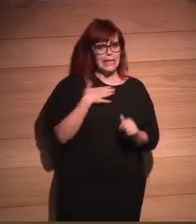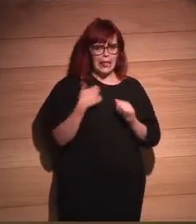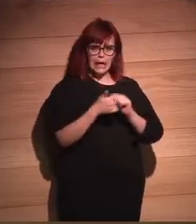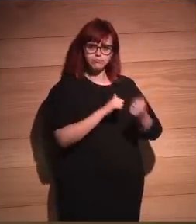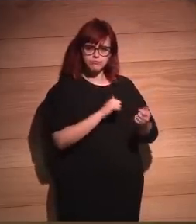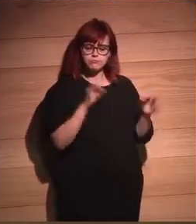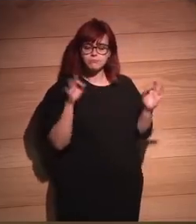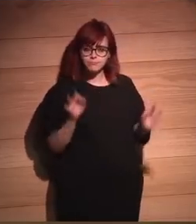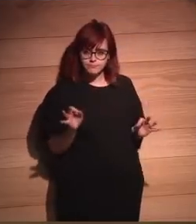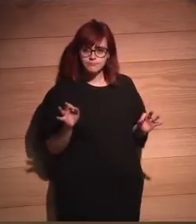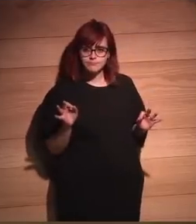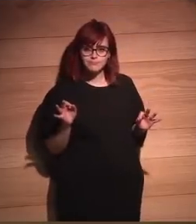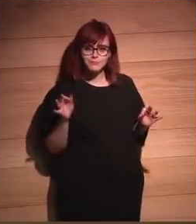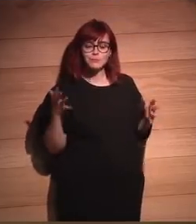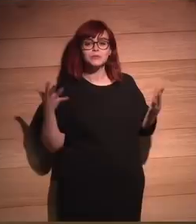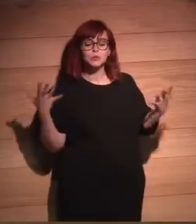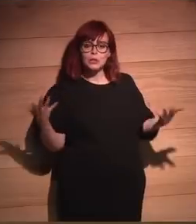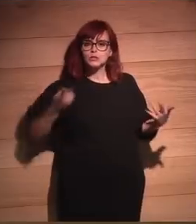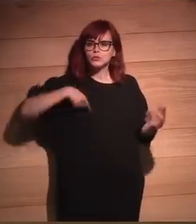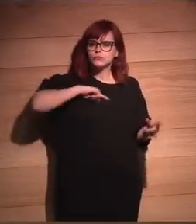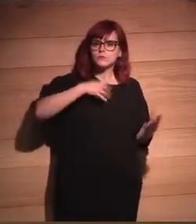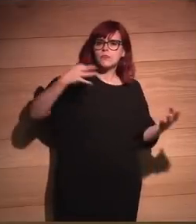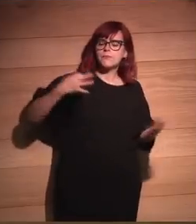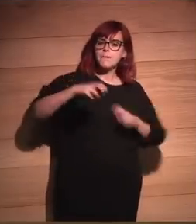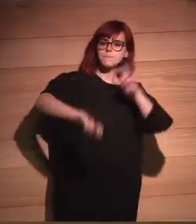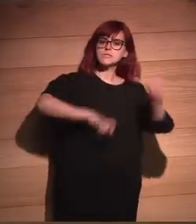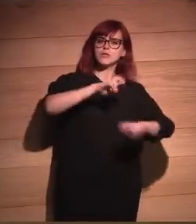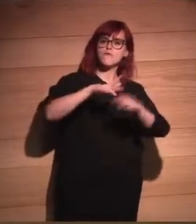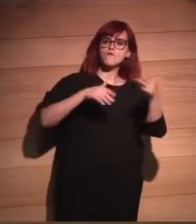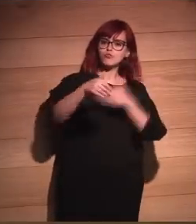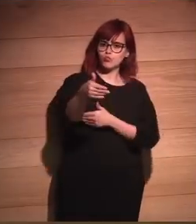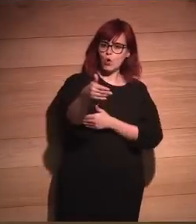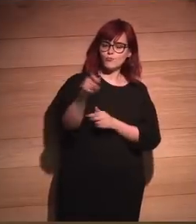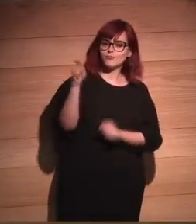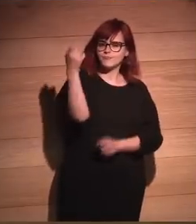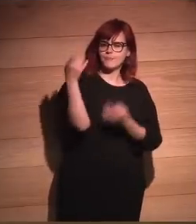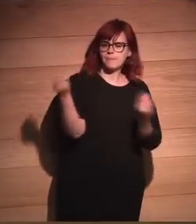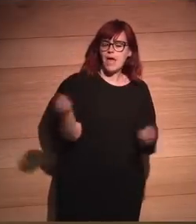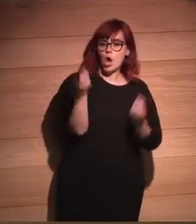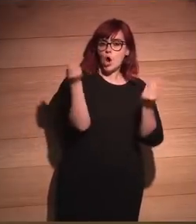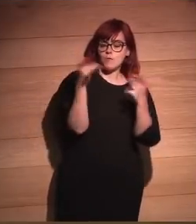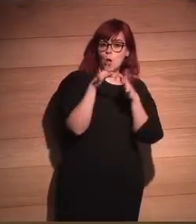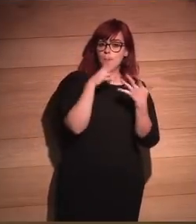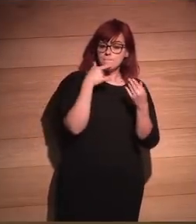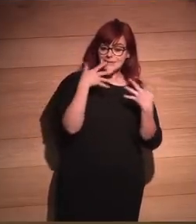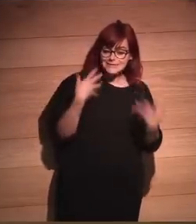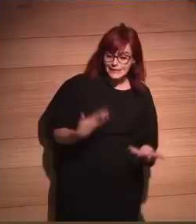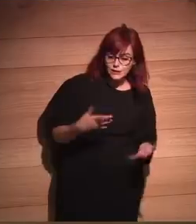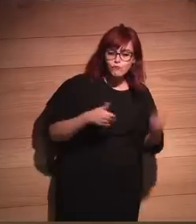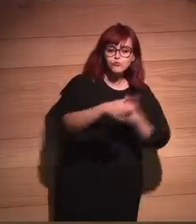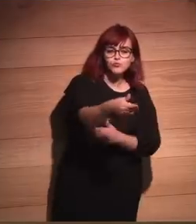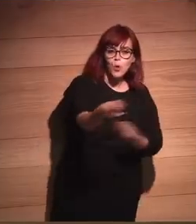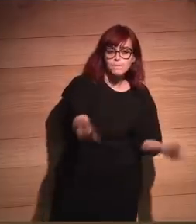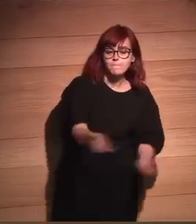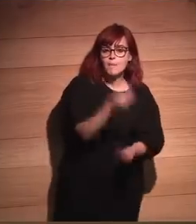y porque tenemos que pensar que ese futuro va a ser mejor que este presente, porque lo que no